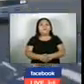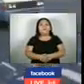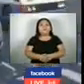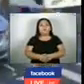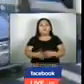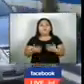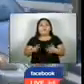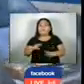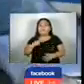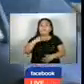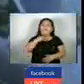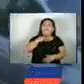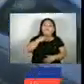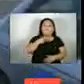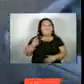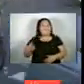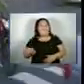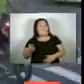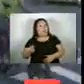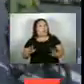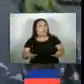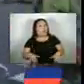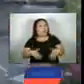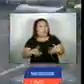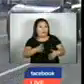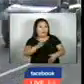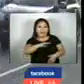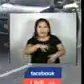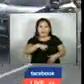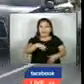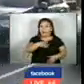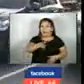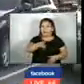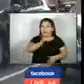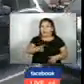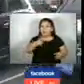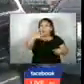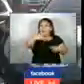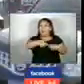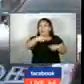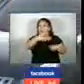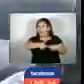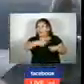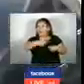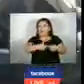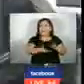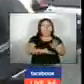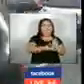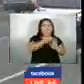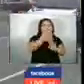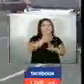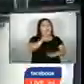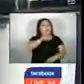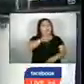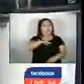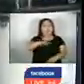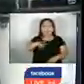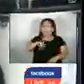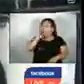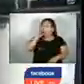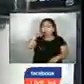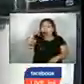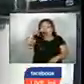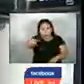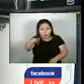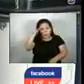Pese al impacto que están sufriendo los empresarios del transporte colectivo por el incremento en los combustibles, aseguran que por el momento